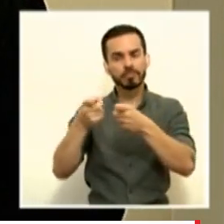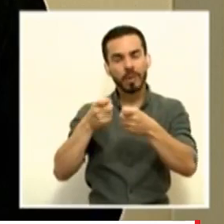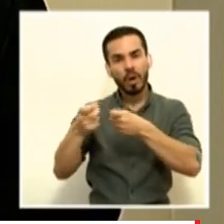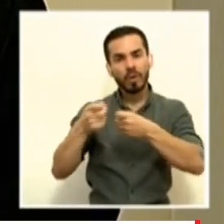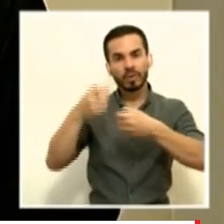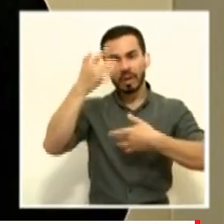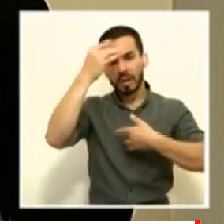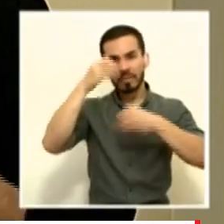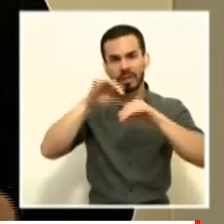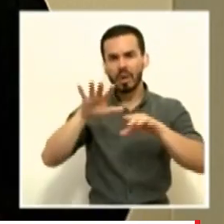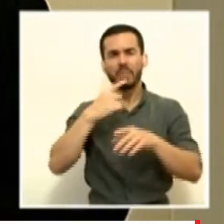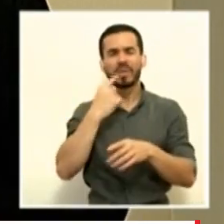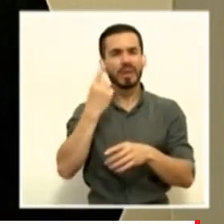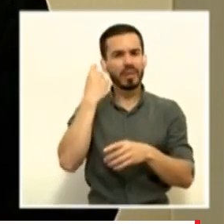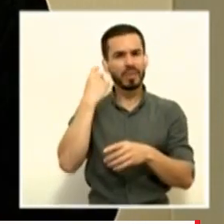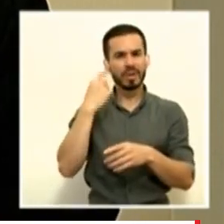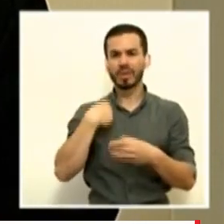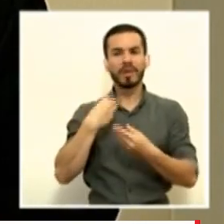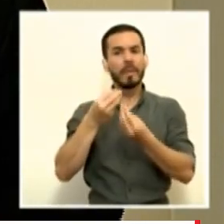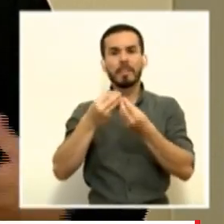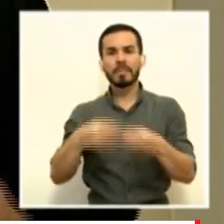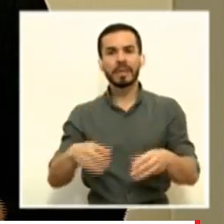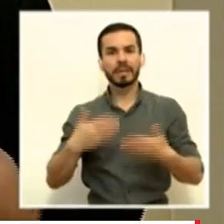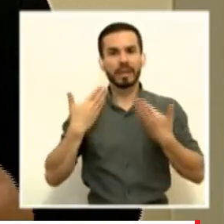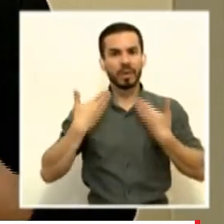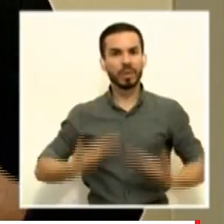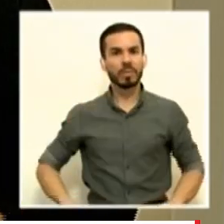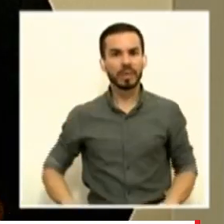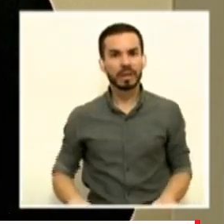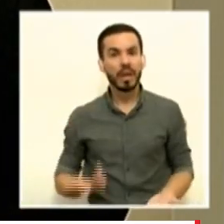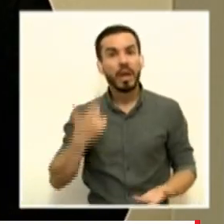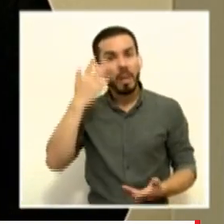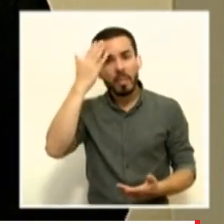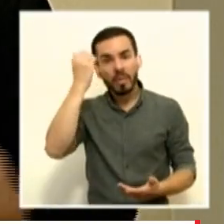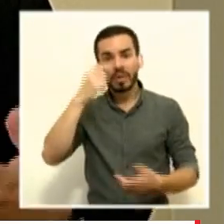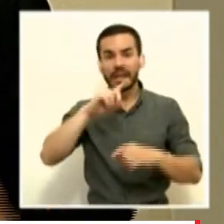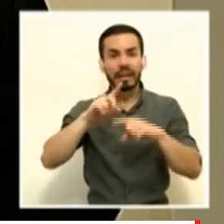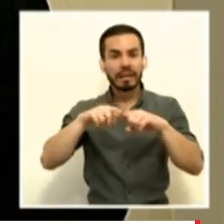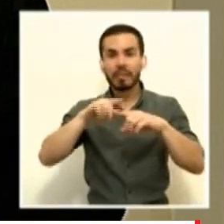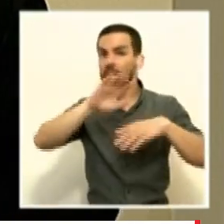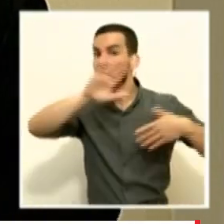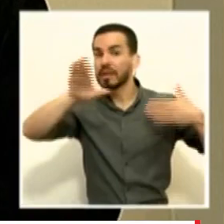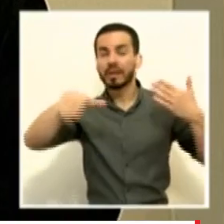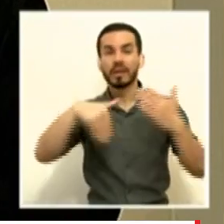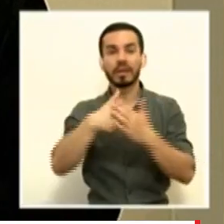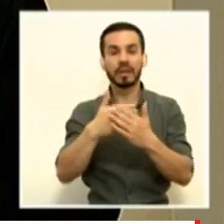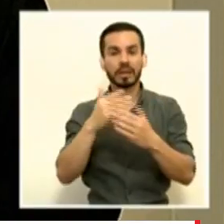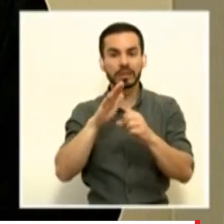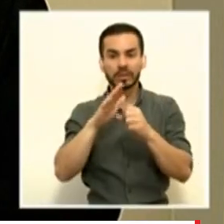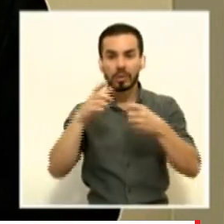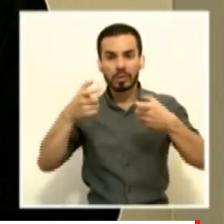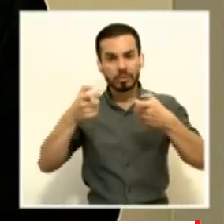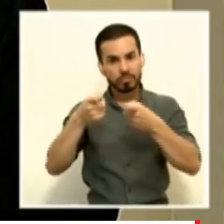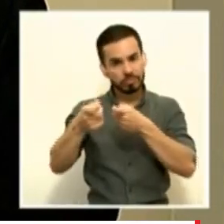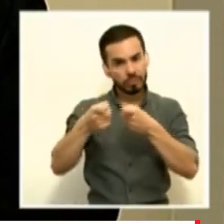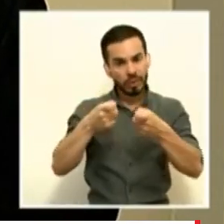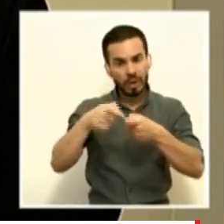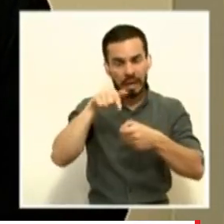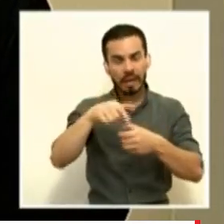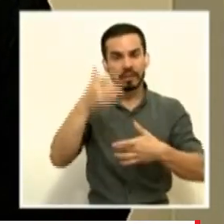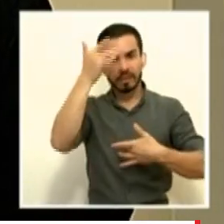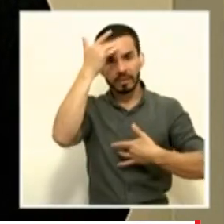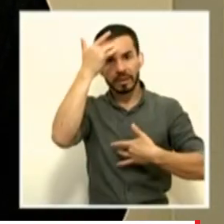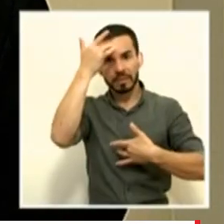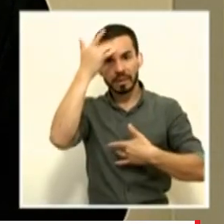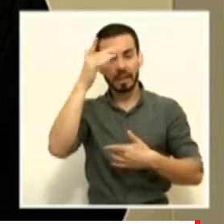dijo el señor ministro hace poco, no tenemos que perder la humanidad, porque depende de todos el contener esta